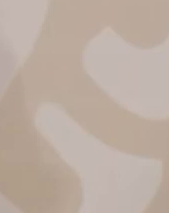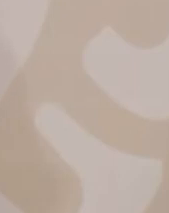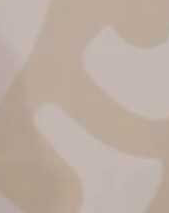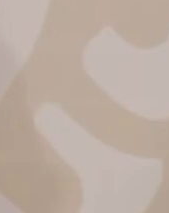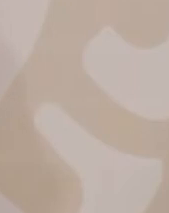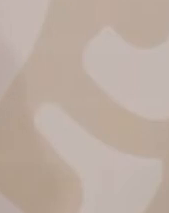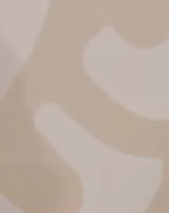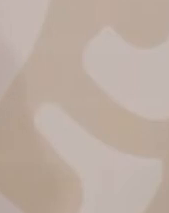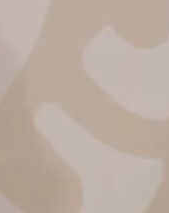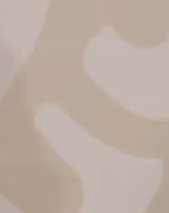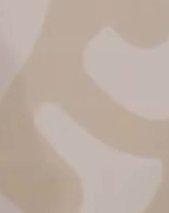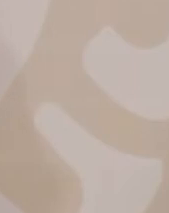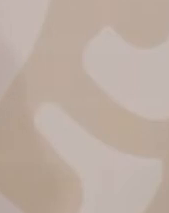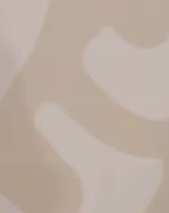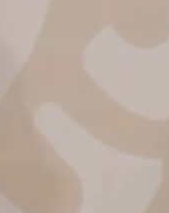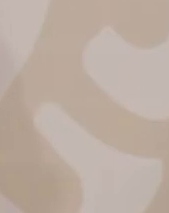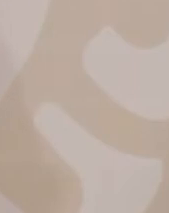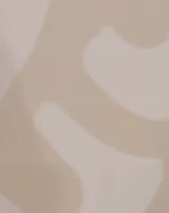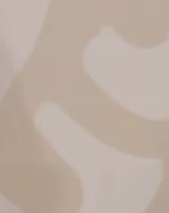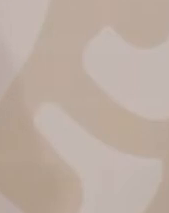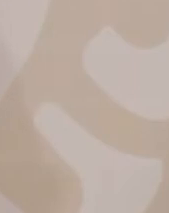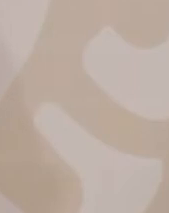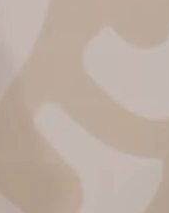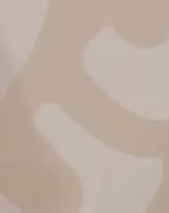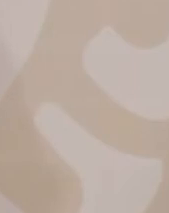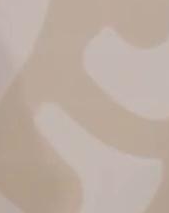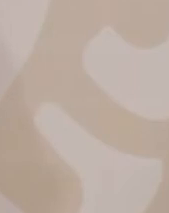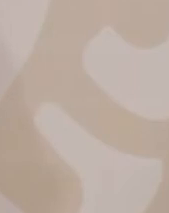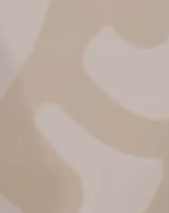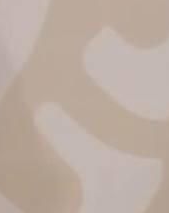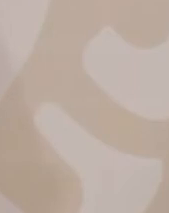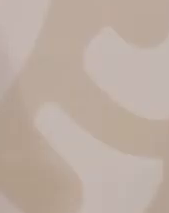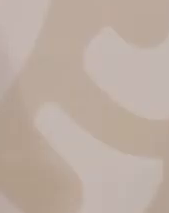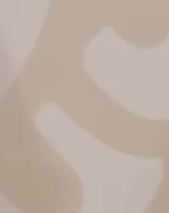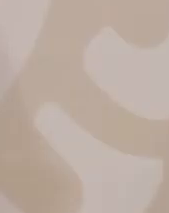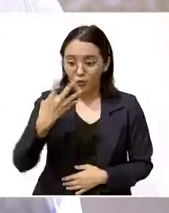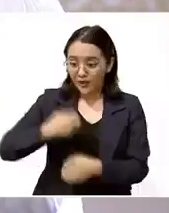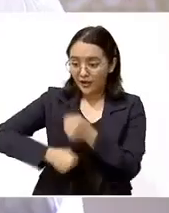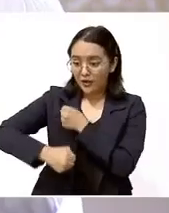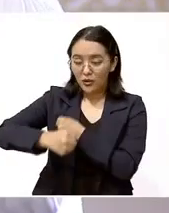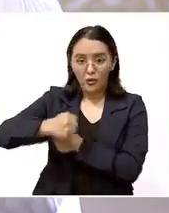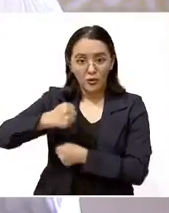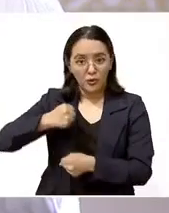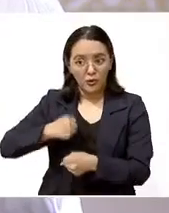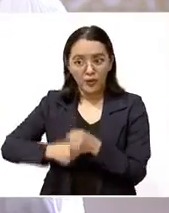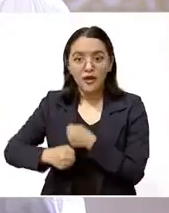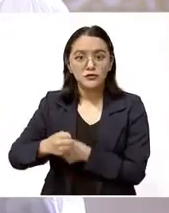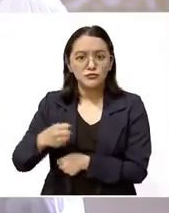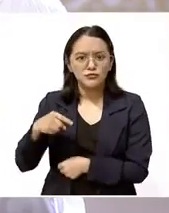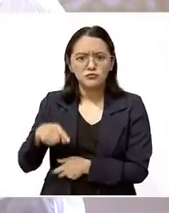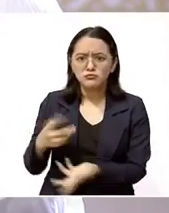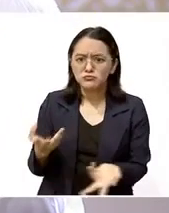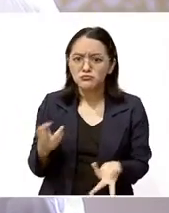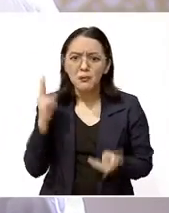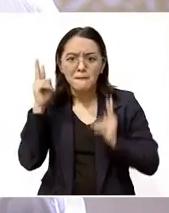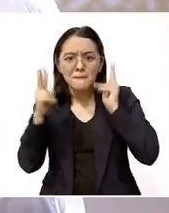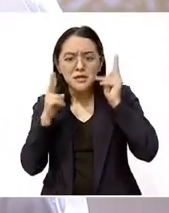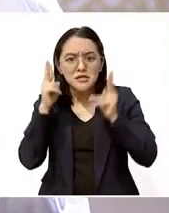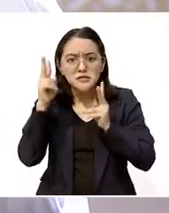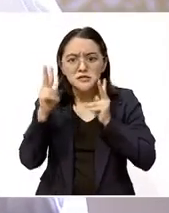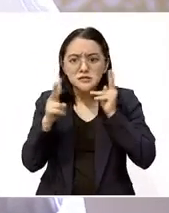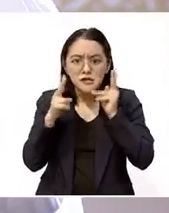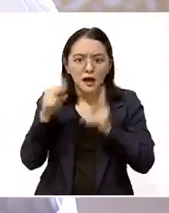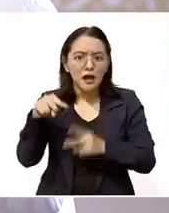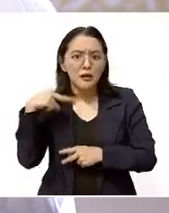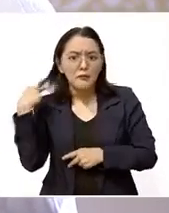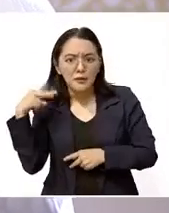el gobierno de la Cuarta Transformación. Hace 4 años recorría estas zonas céntricas